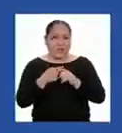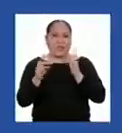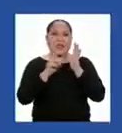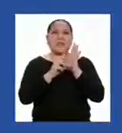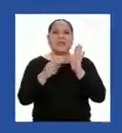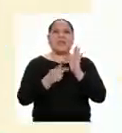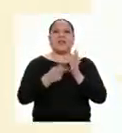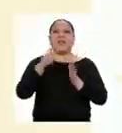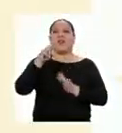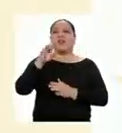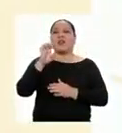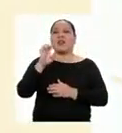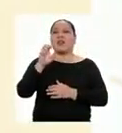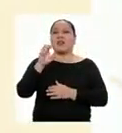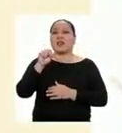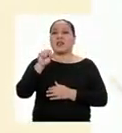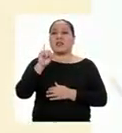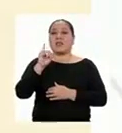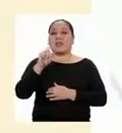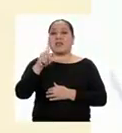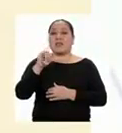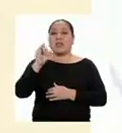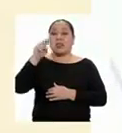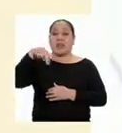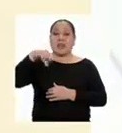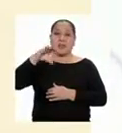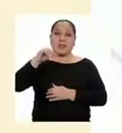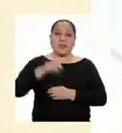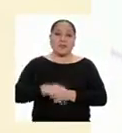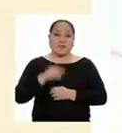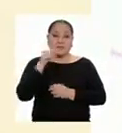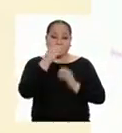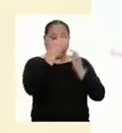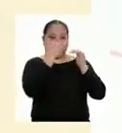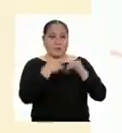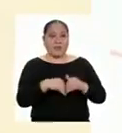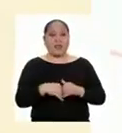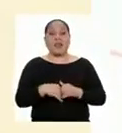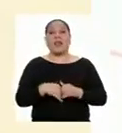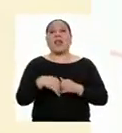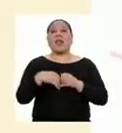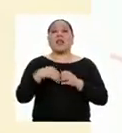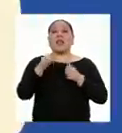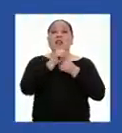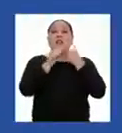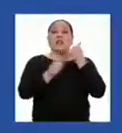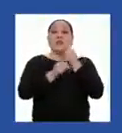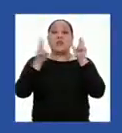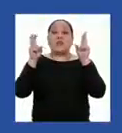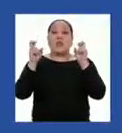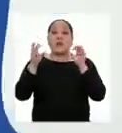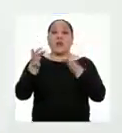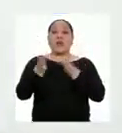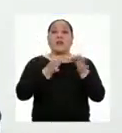resiliencia. Y justamente este sería el subtema, las definiciones de resiliencia.